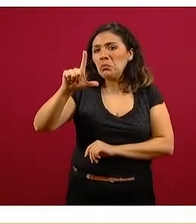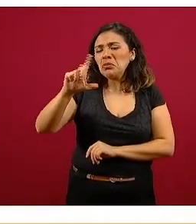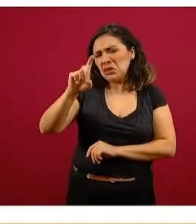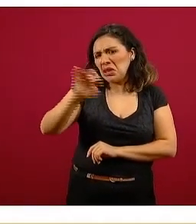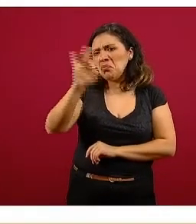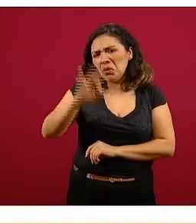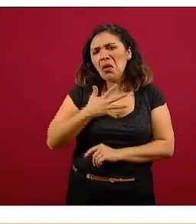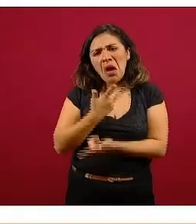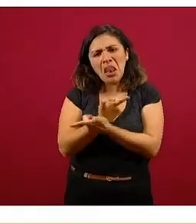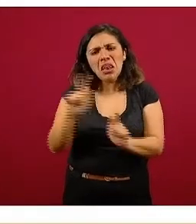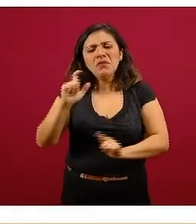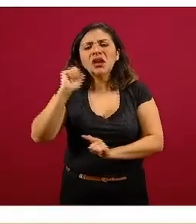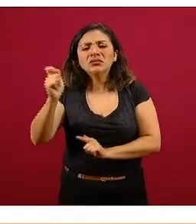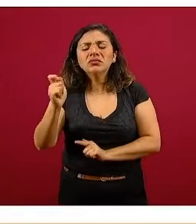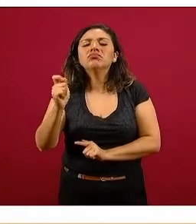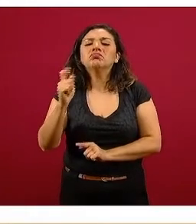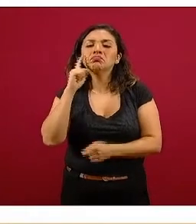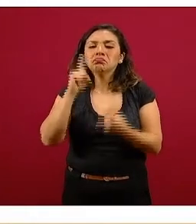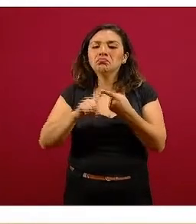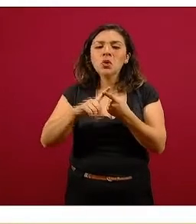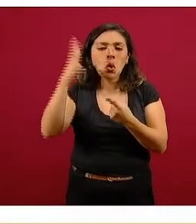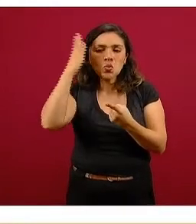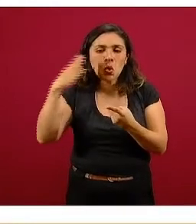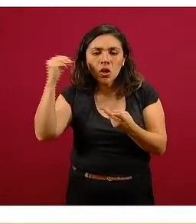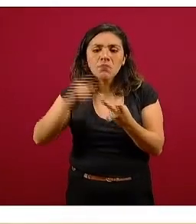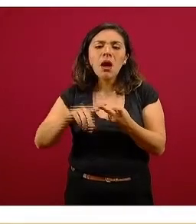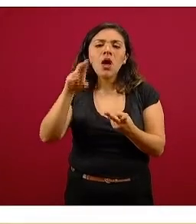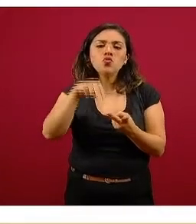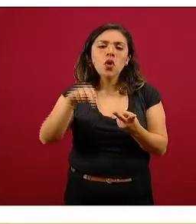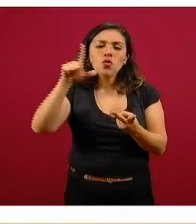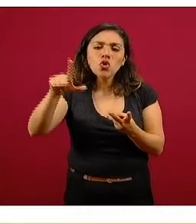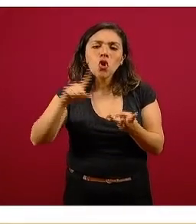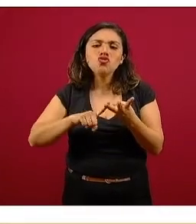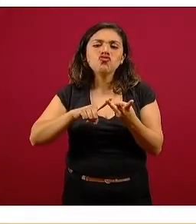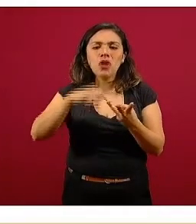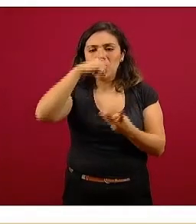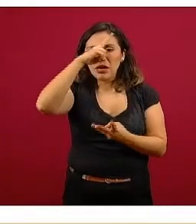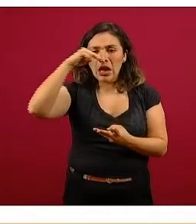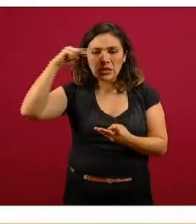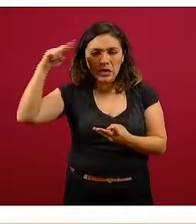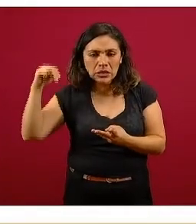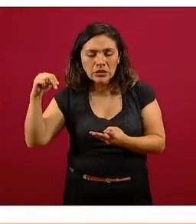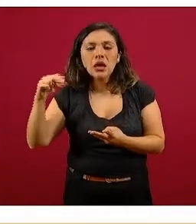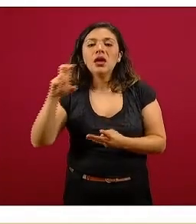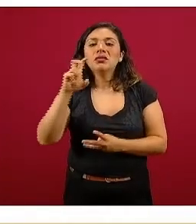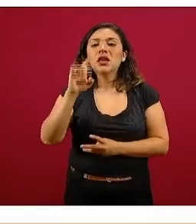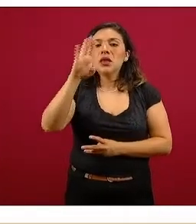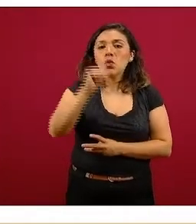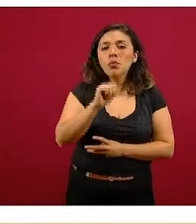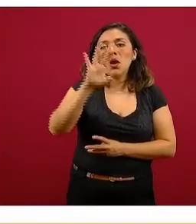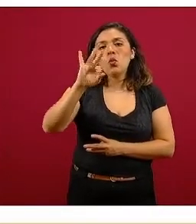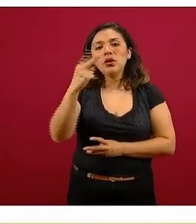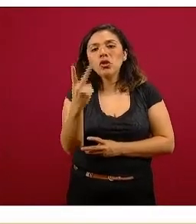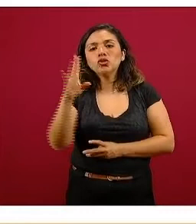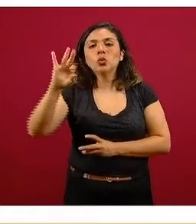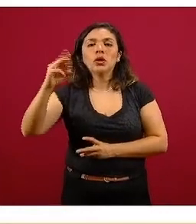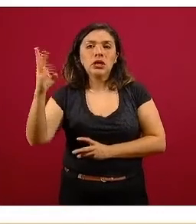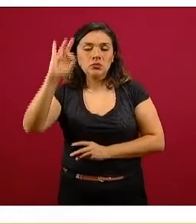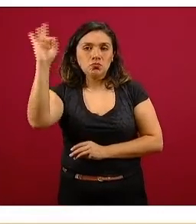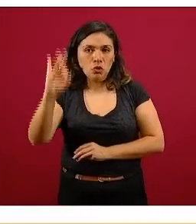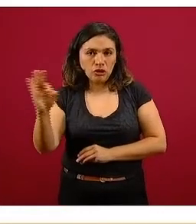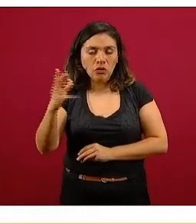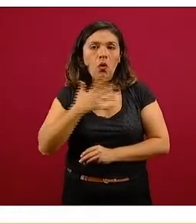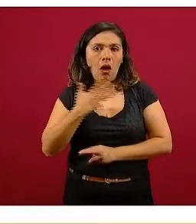30%, son precisamente Colima, Nuevo León y Nayarit, con 39, 42 y